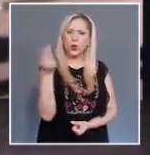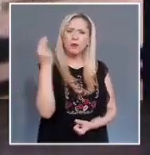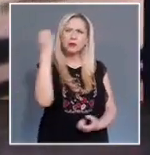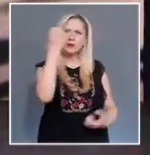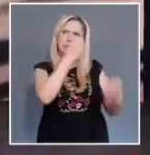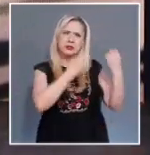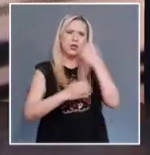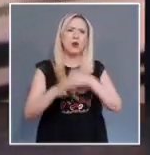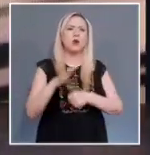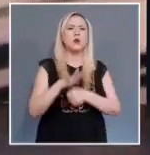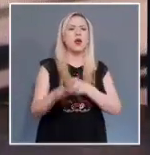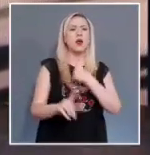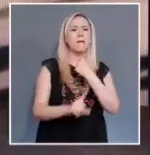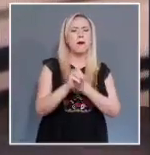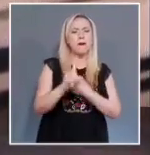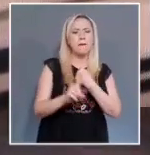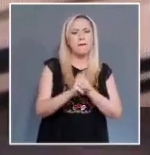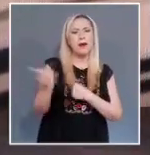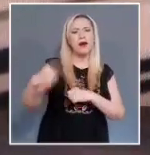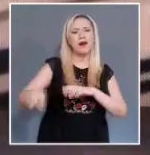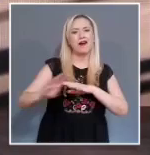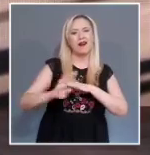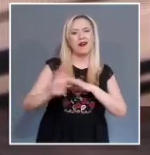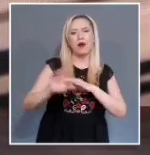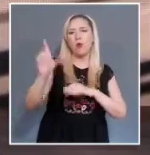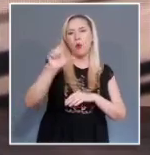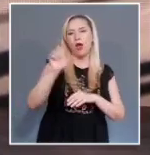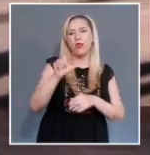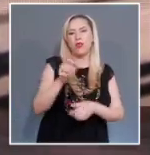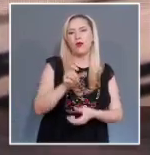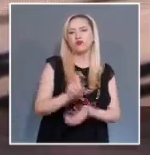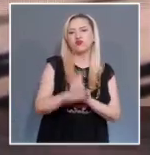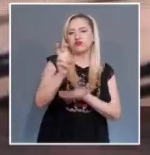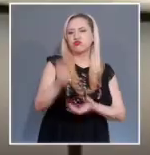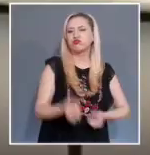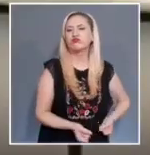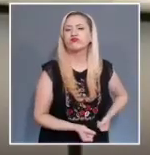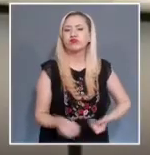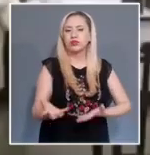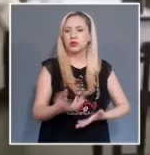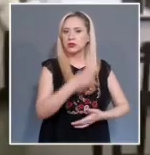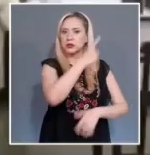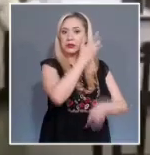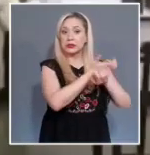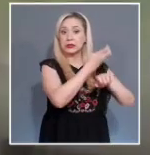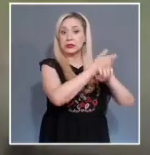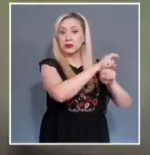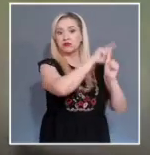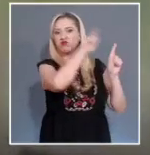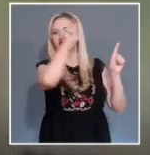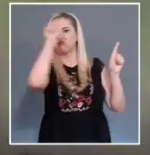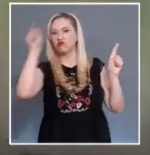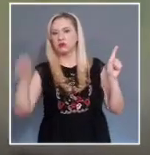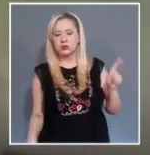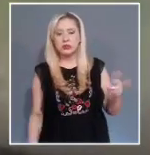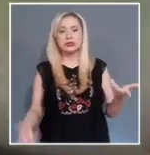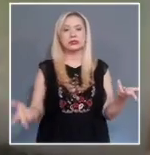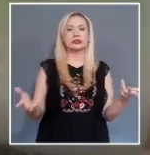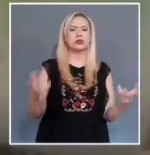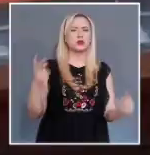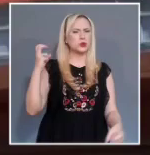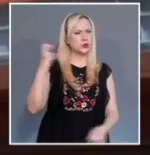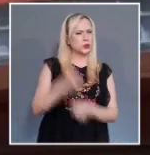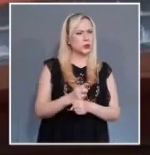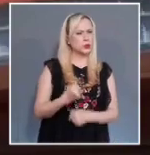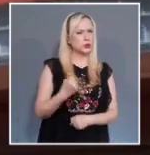connacionales que han sido repatriados de los Estados Unidos. El endurecimiento de las políticas antimigrantes